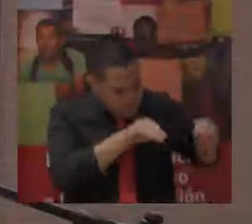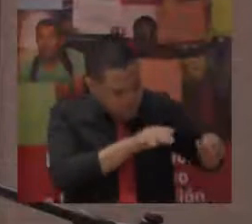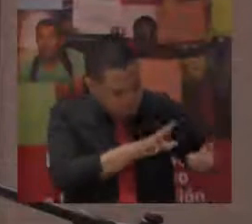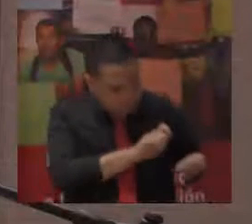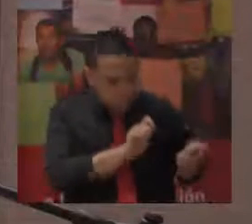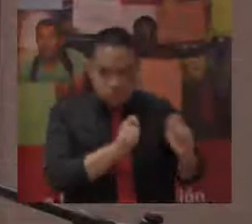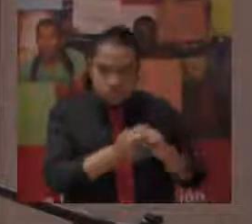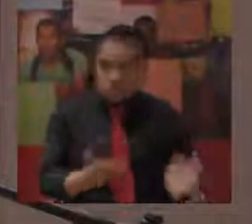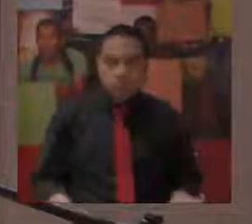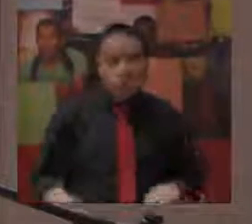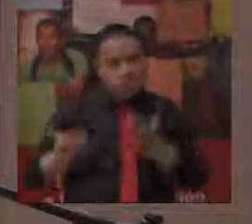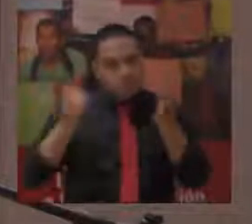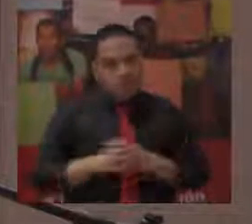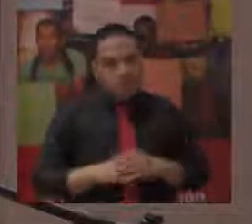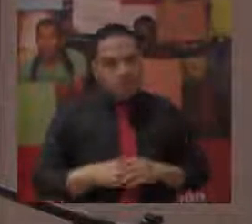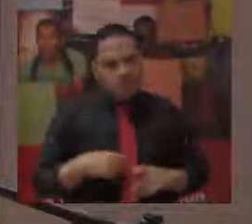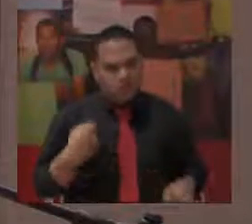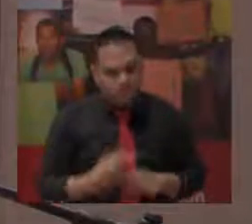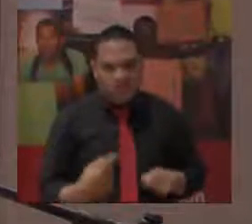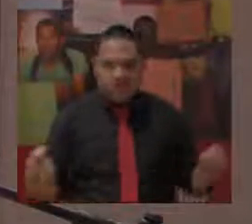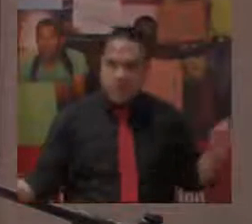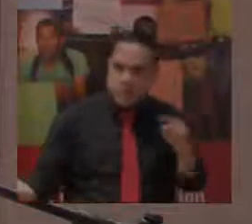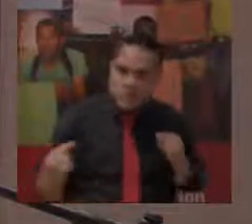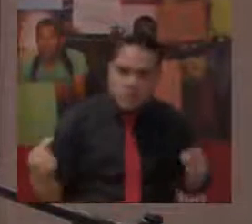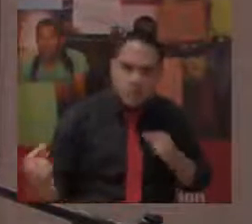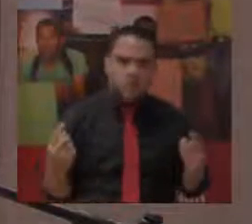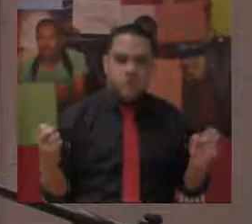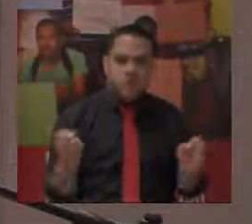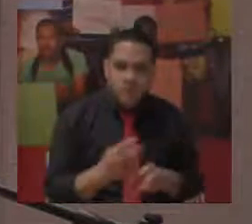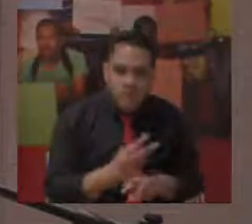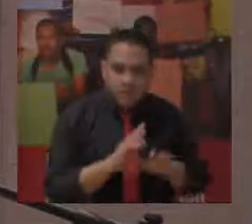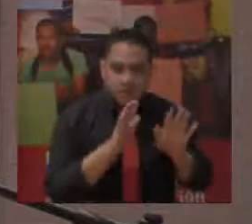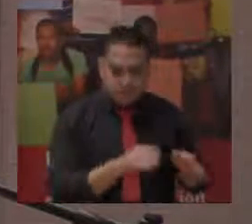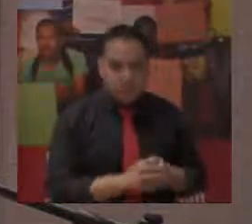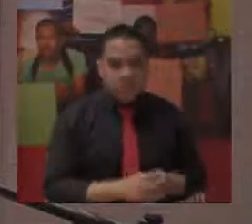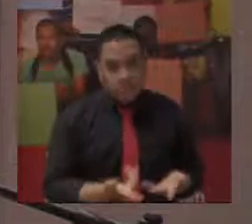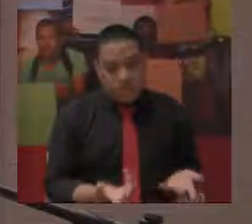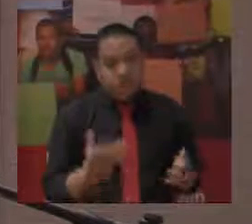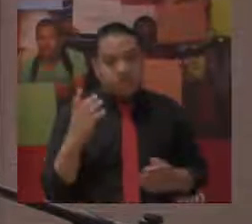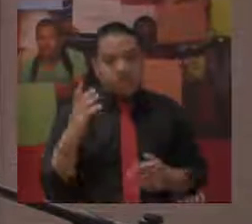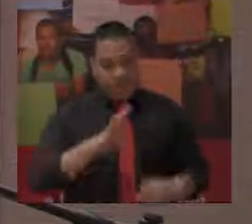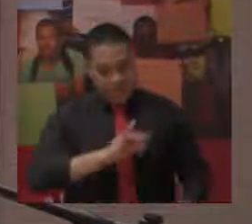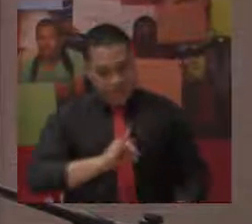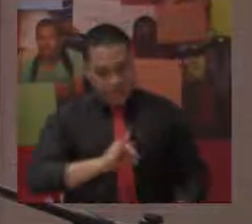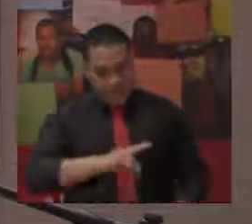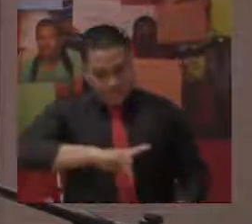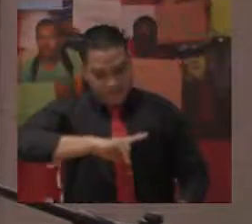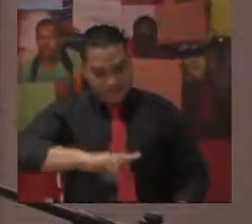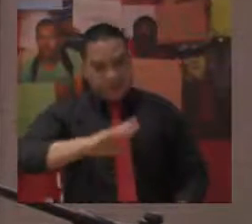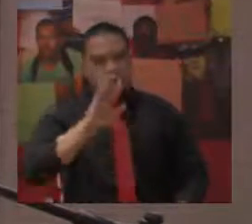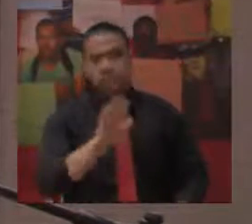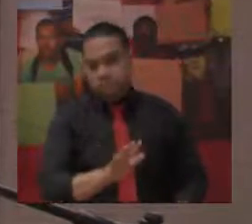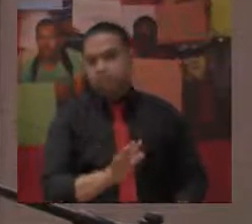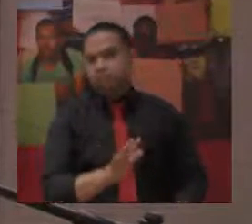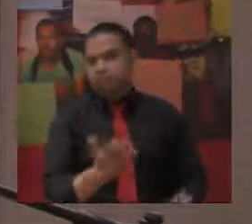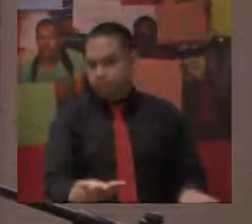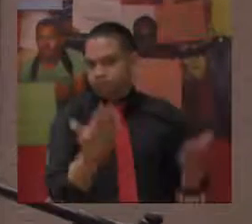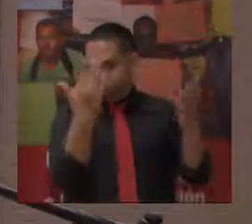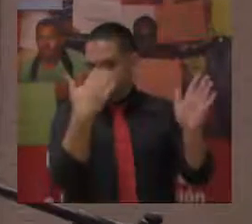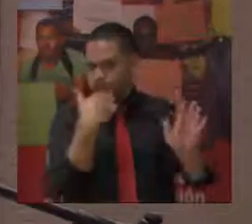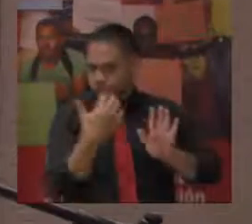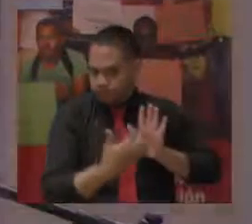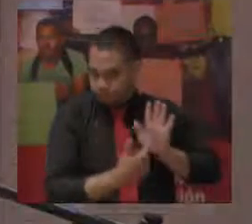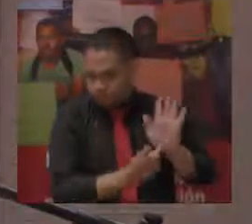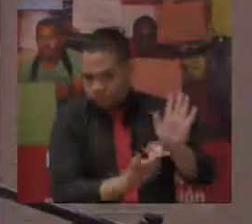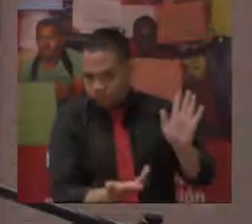conflictos para que sean una oportunidad para apalancar el desarrollo. Y en Cali y en el Valle del Cauca sí que ha sido un ejemplo.